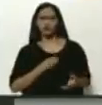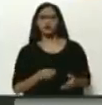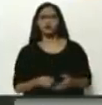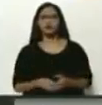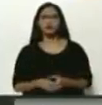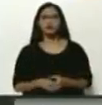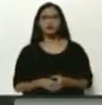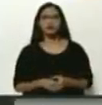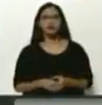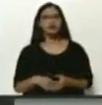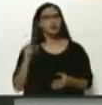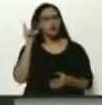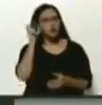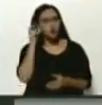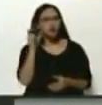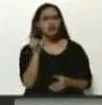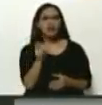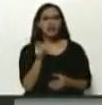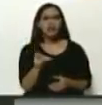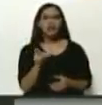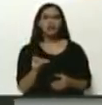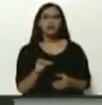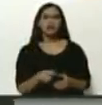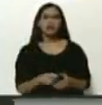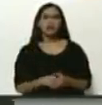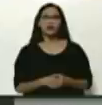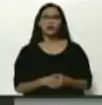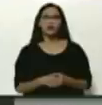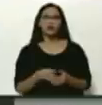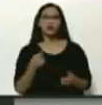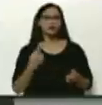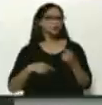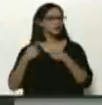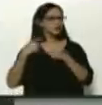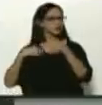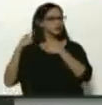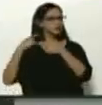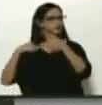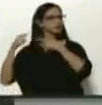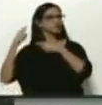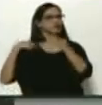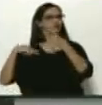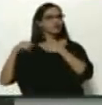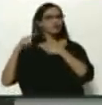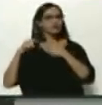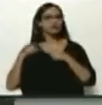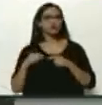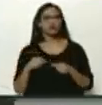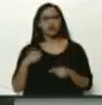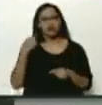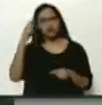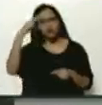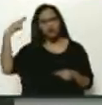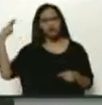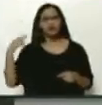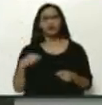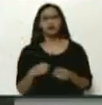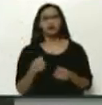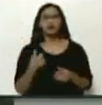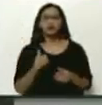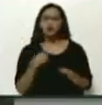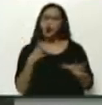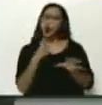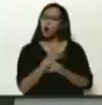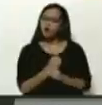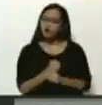Cuando uno escucha críticas, uno lo único que tiene es que devolver, ¿cómo se llama la película? Todo está cerca. Y ver. Yo confío plenamente